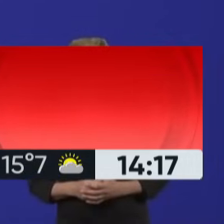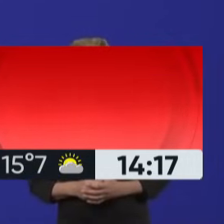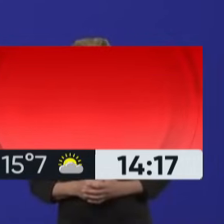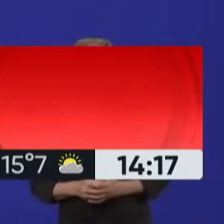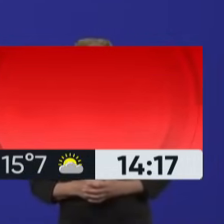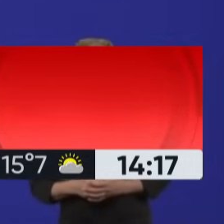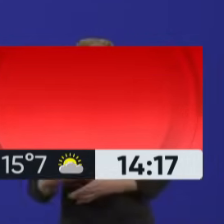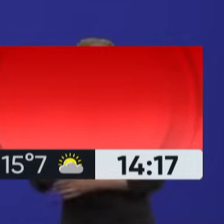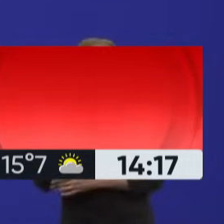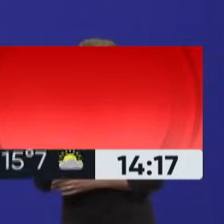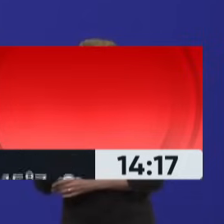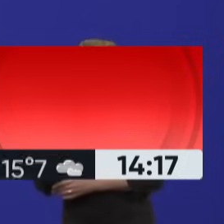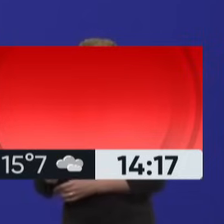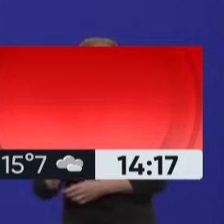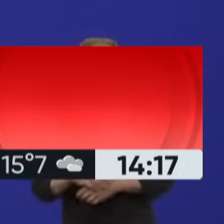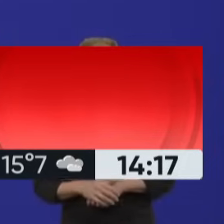disertando.